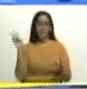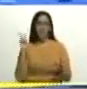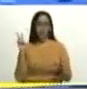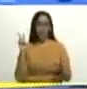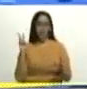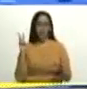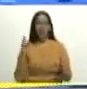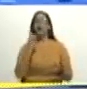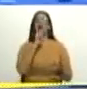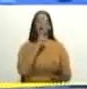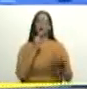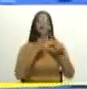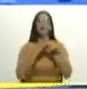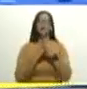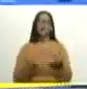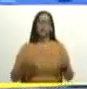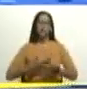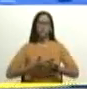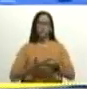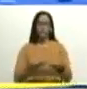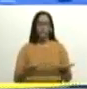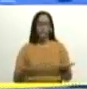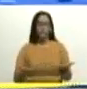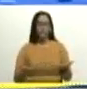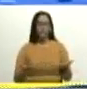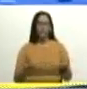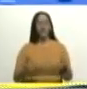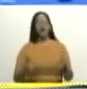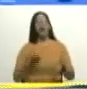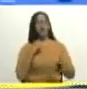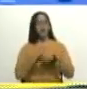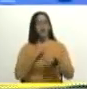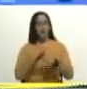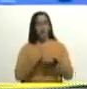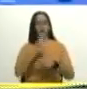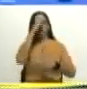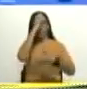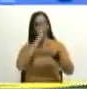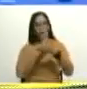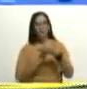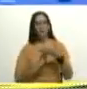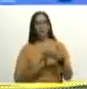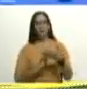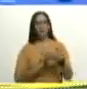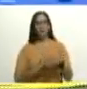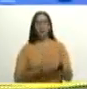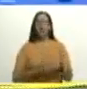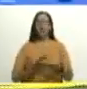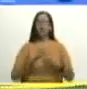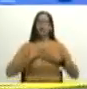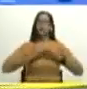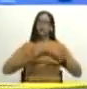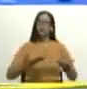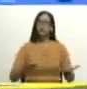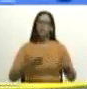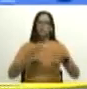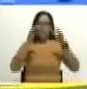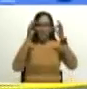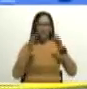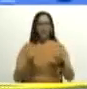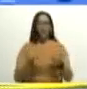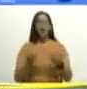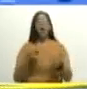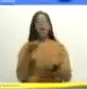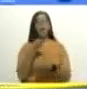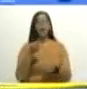venezolanas, a nombre de todos y de todas, a trabajar con honestidad, con dedicación, a buscar